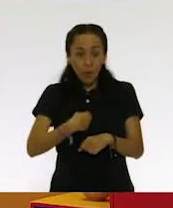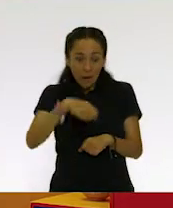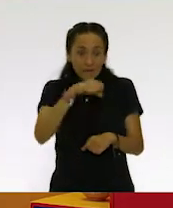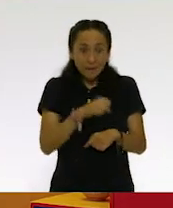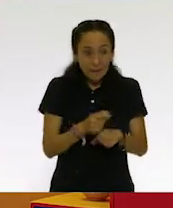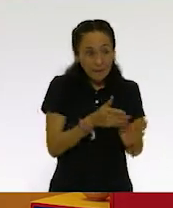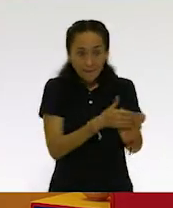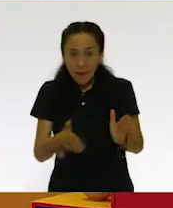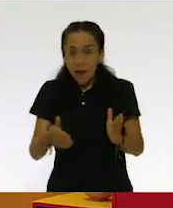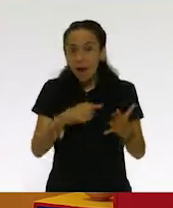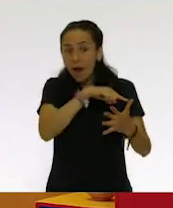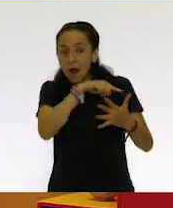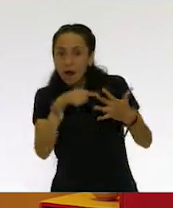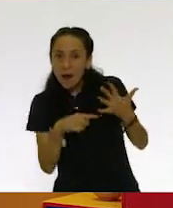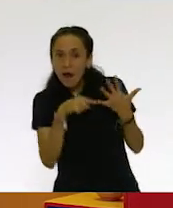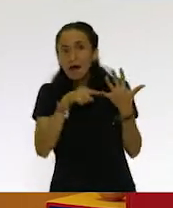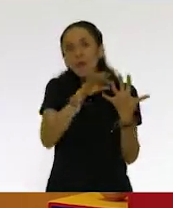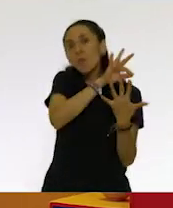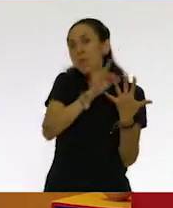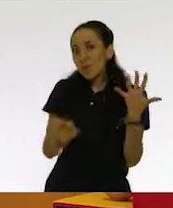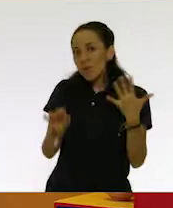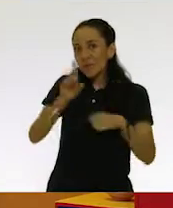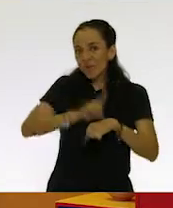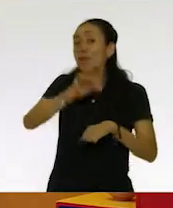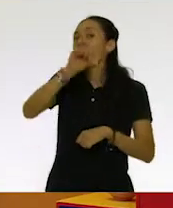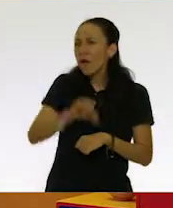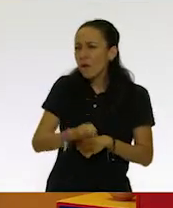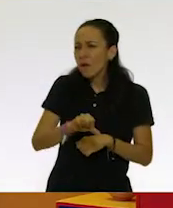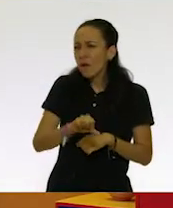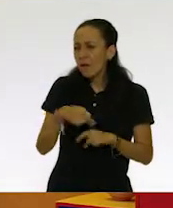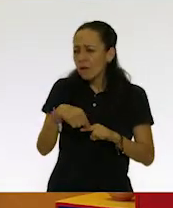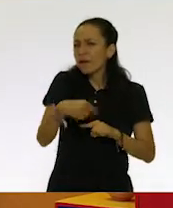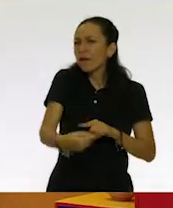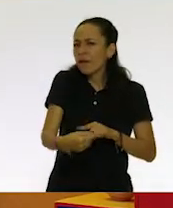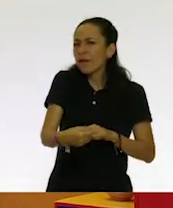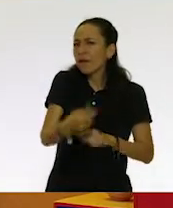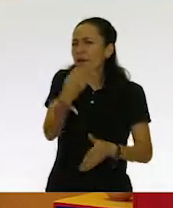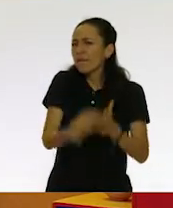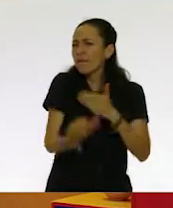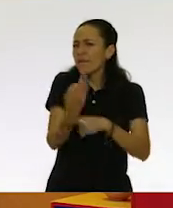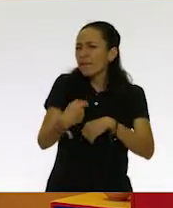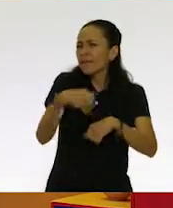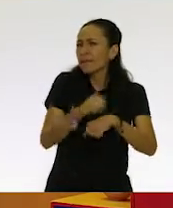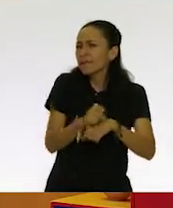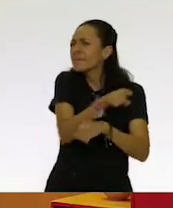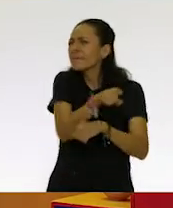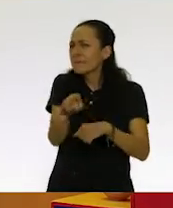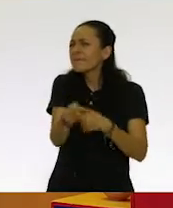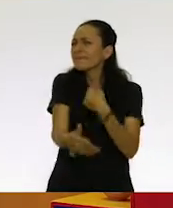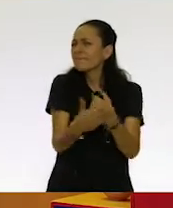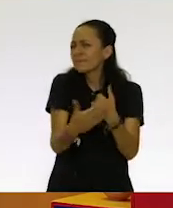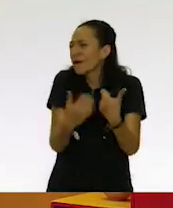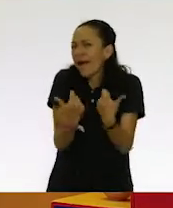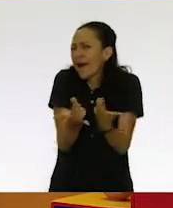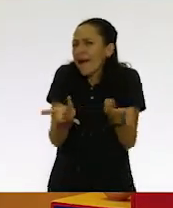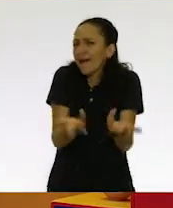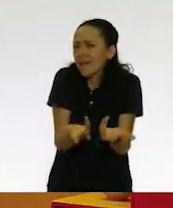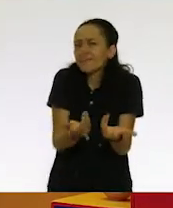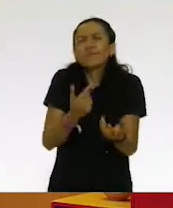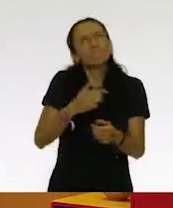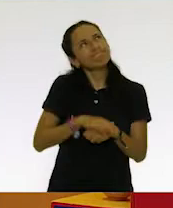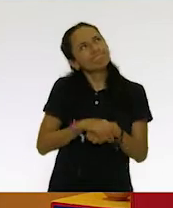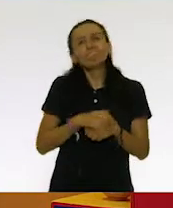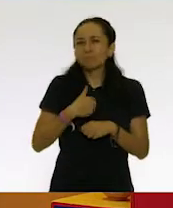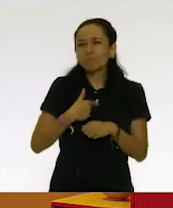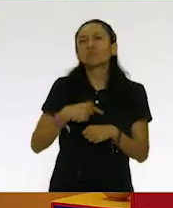escolar. ¿Qué van a hacer este fin de semana? Yo les recomiendo que organicen juegos con su familia.